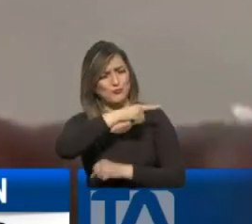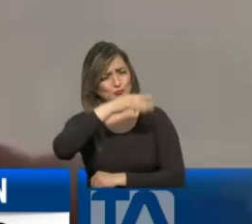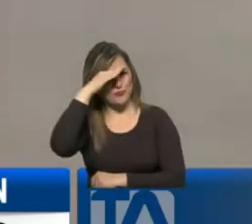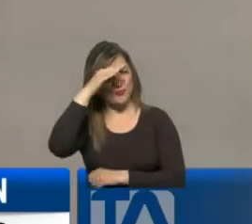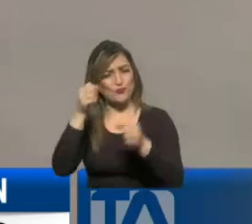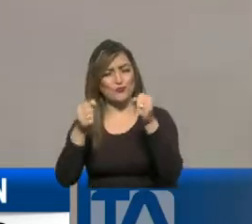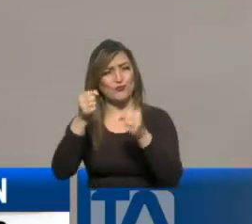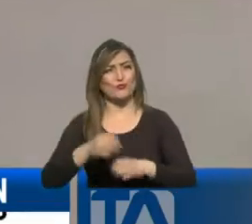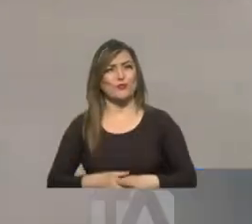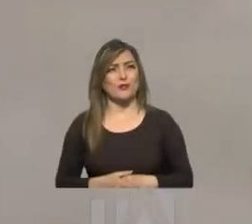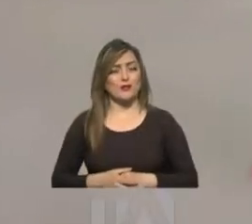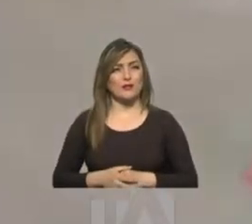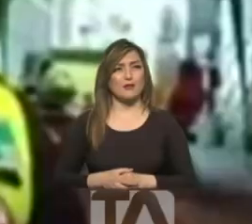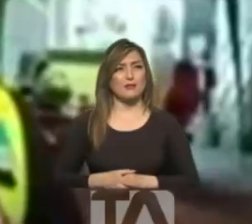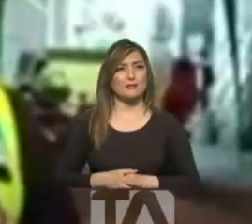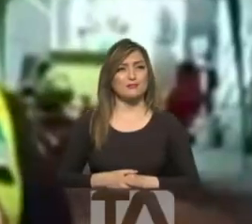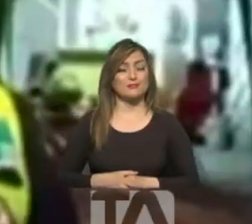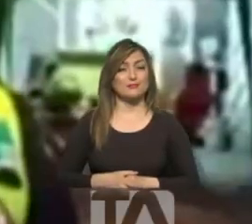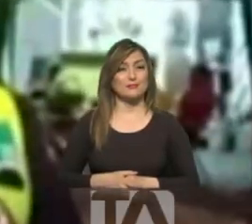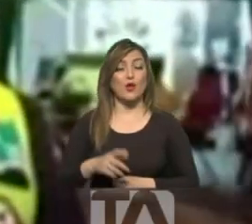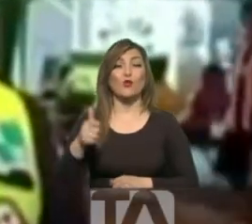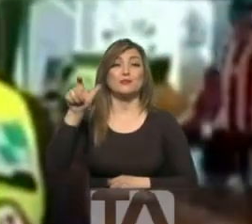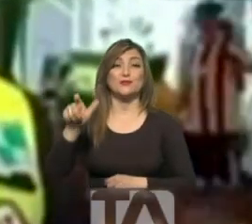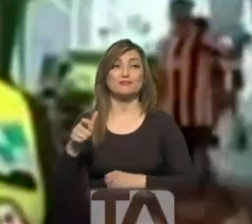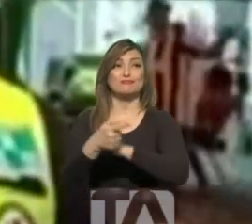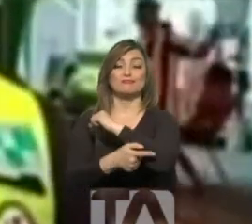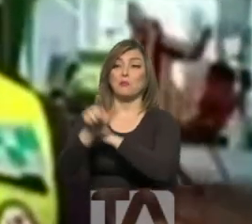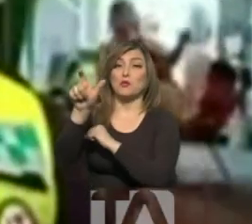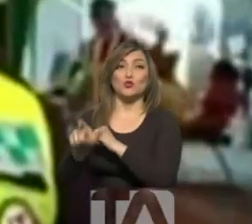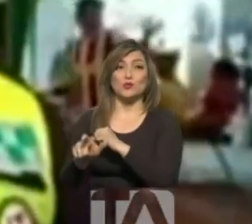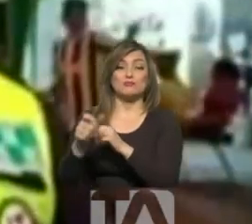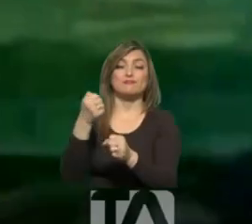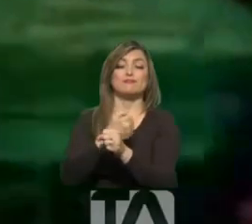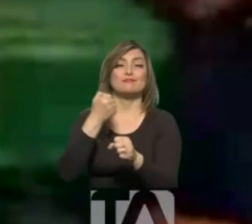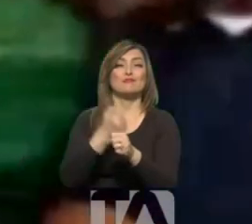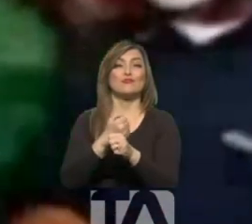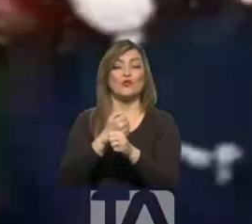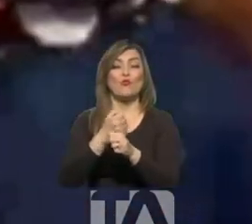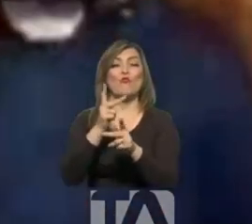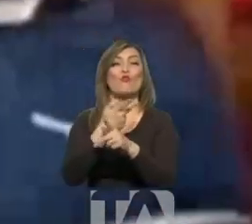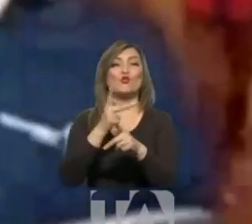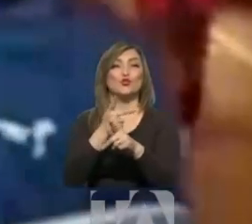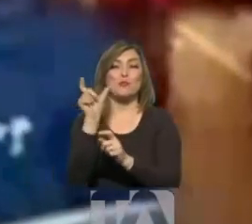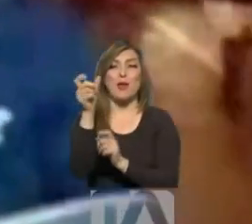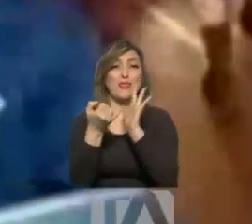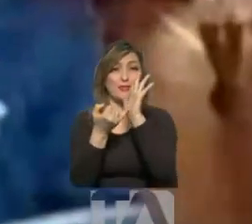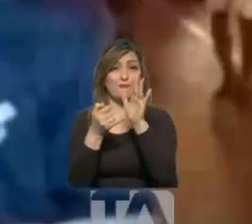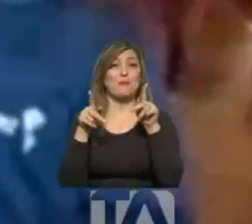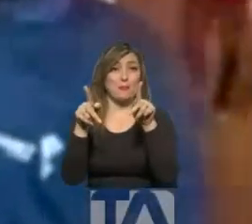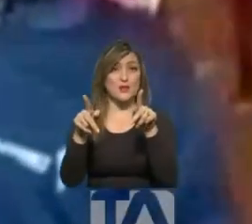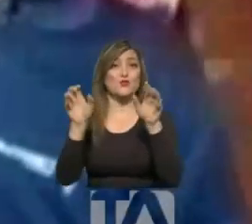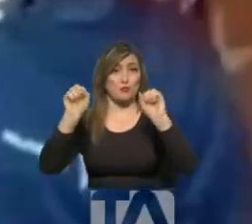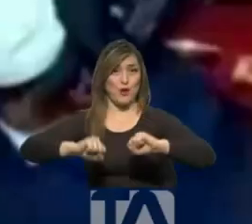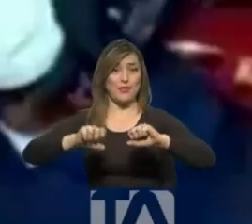¿Cuál es el temor de usted? Digo permiso para... Usted viene a decirme que sí. Este otro sanciona a un ciudadano que trabaja en el sector productivo y que tiene permitida